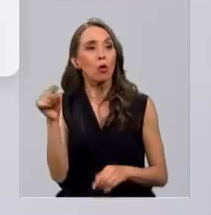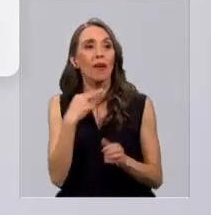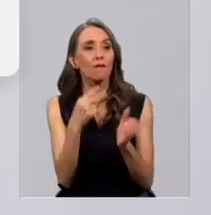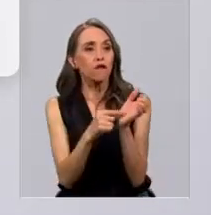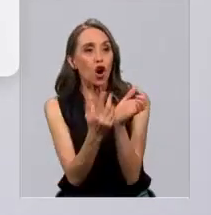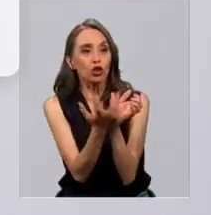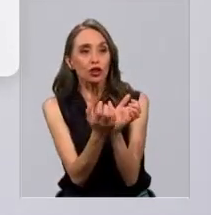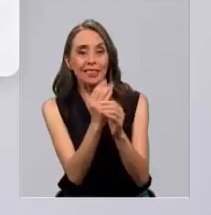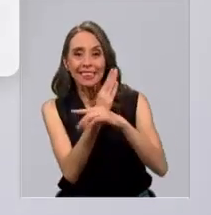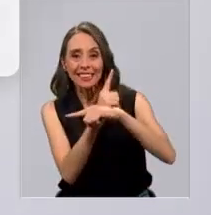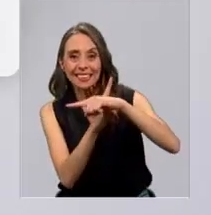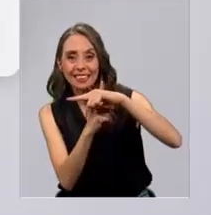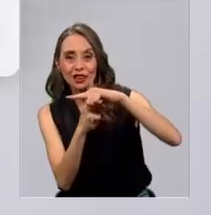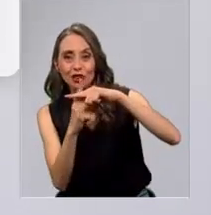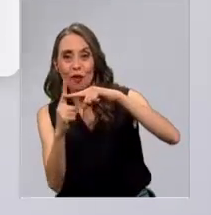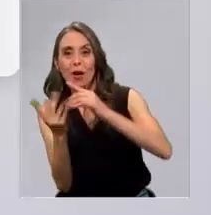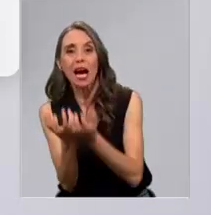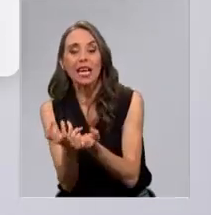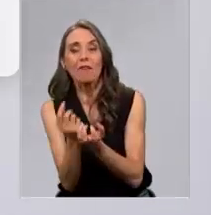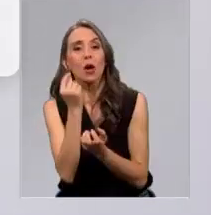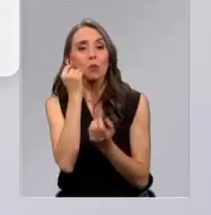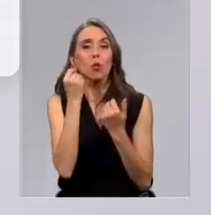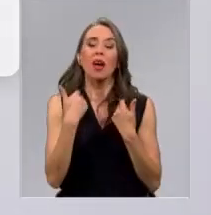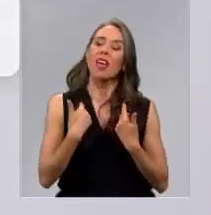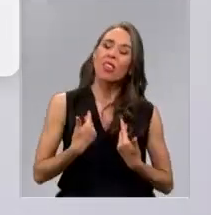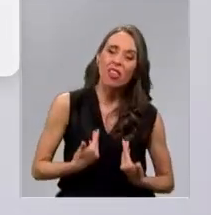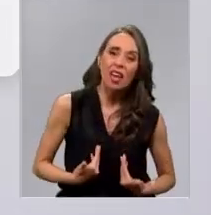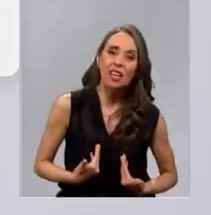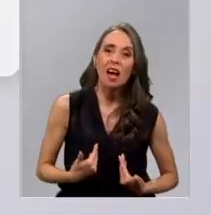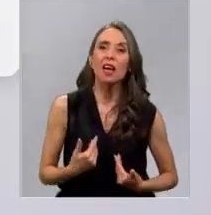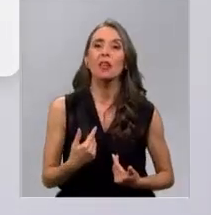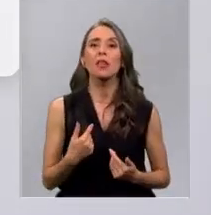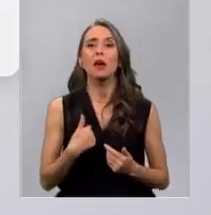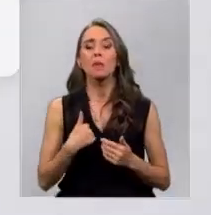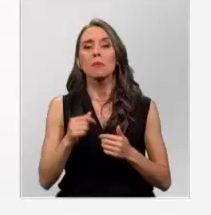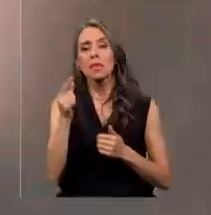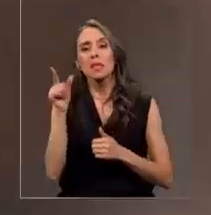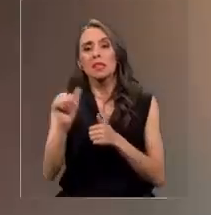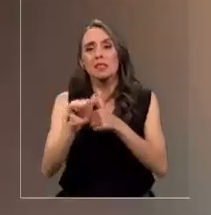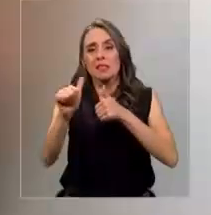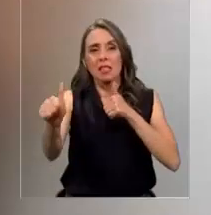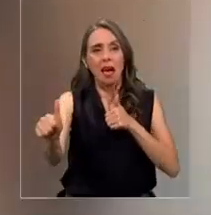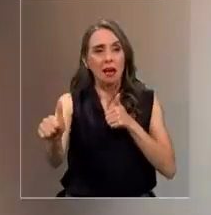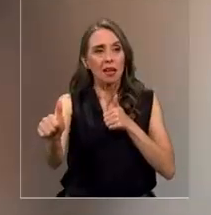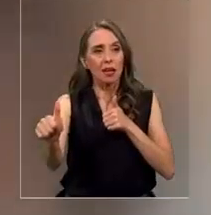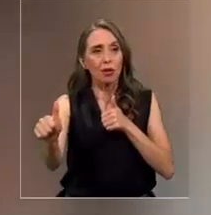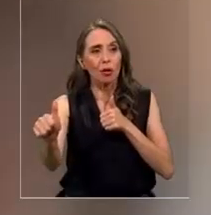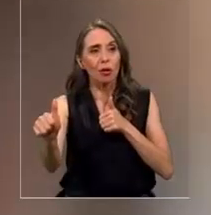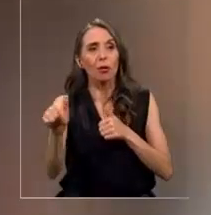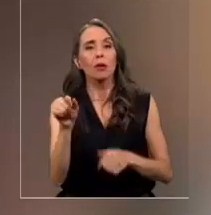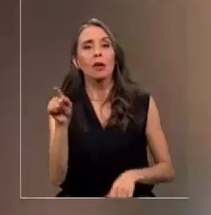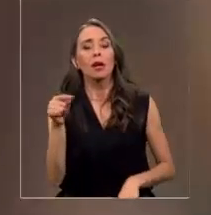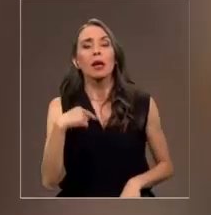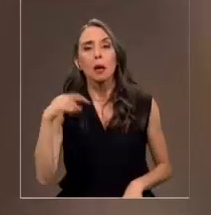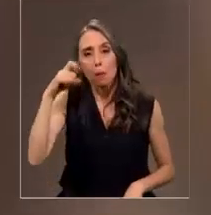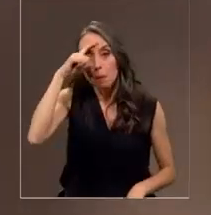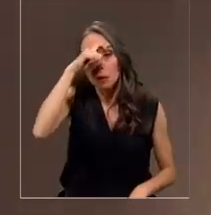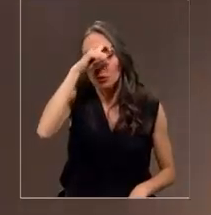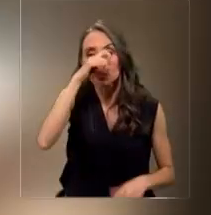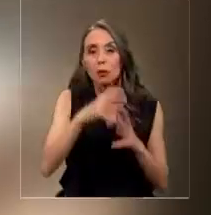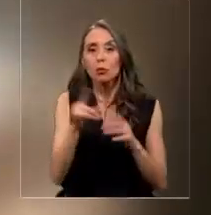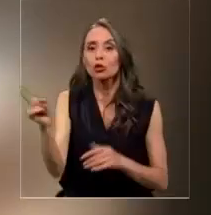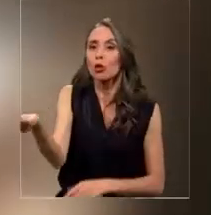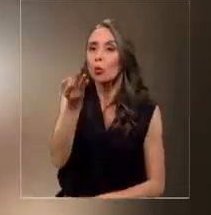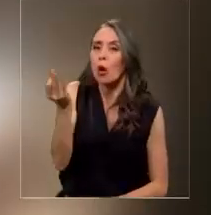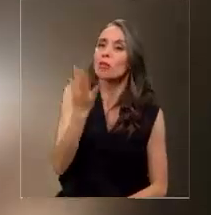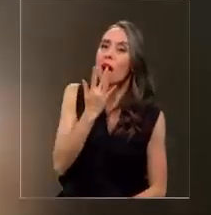muy decaída, porque conmigo también se alejó mucho. Incluso me costaba mucho hacerla